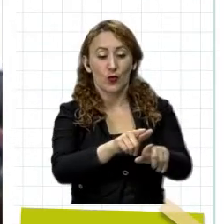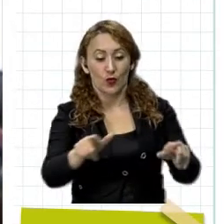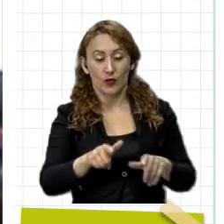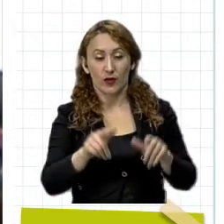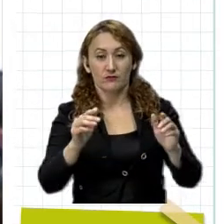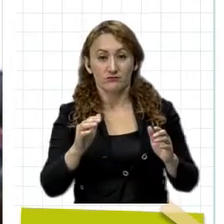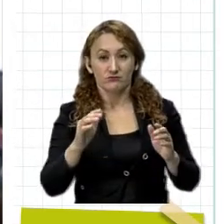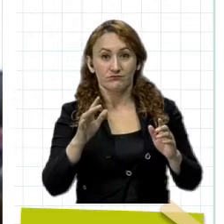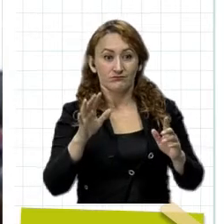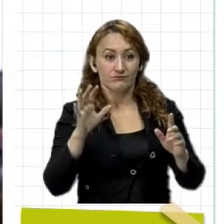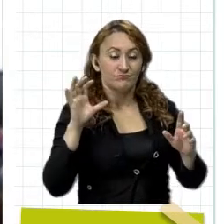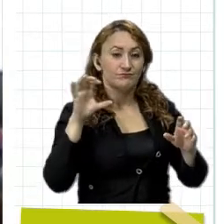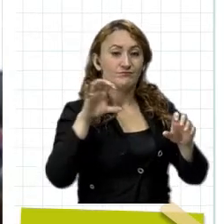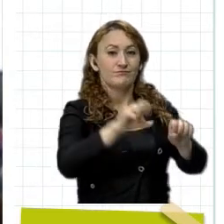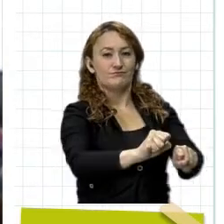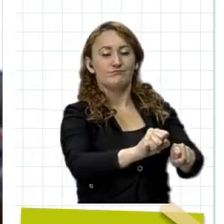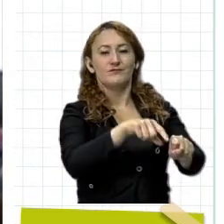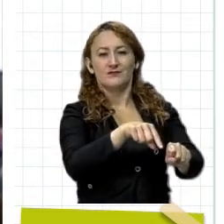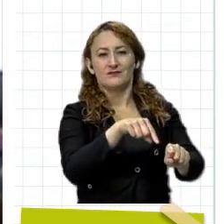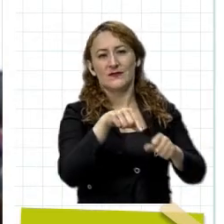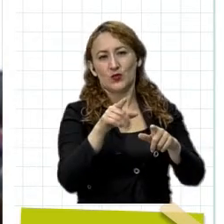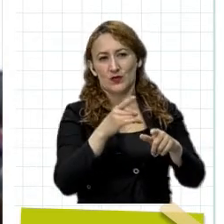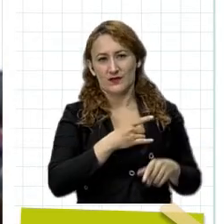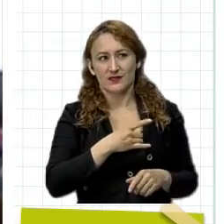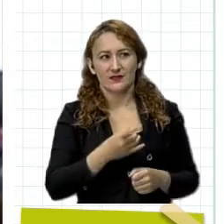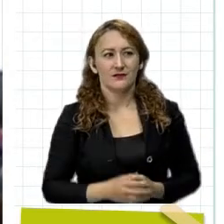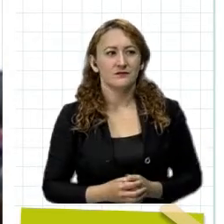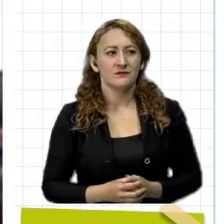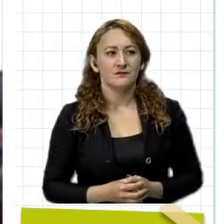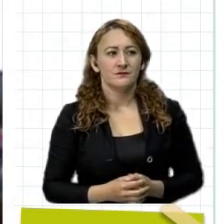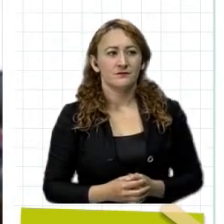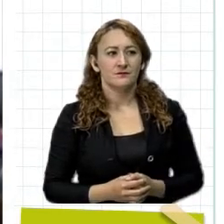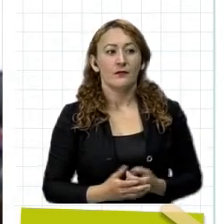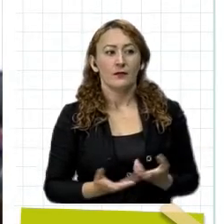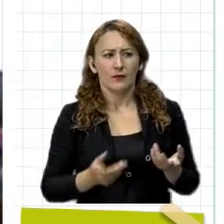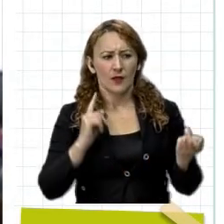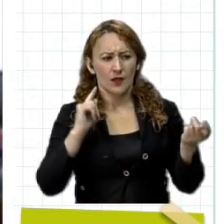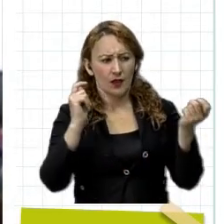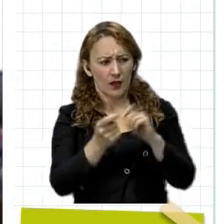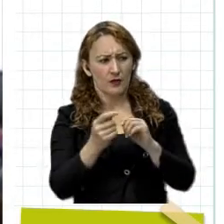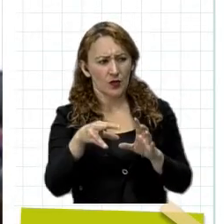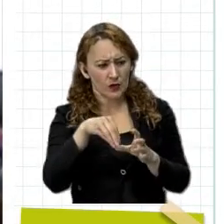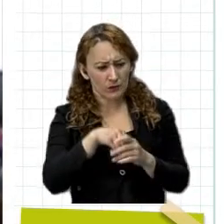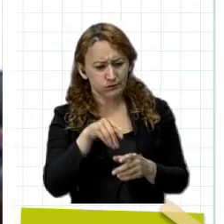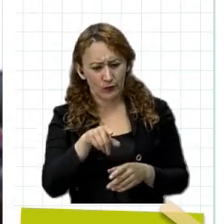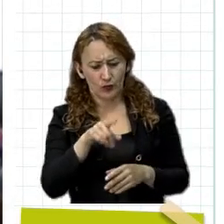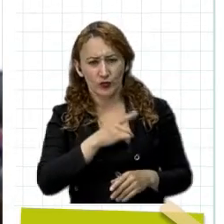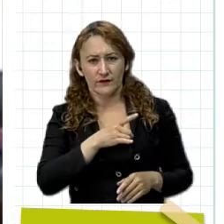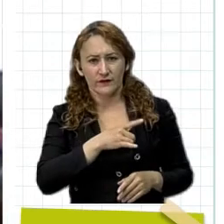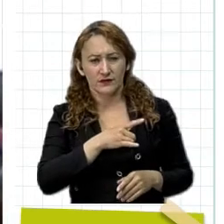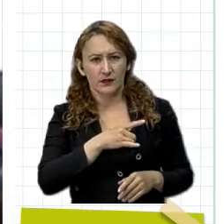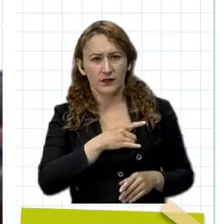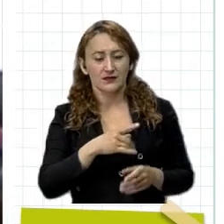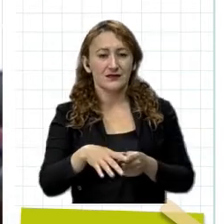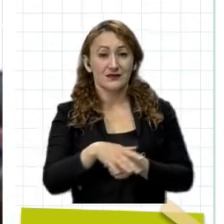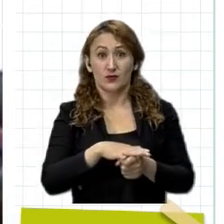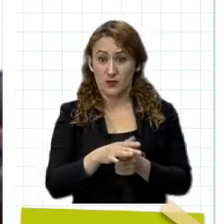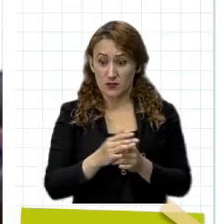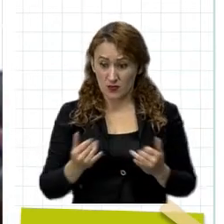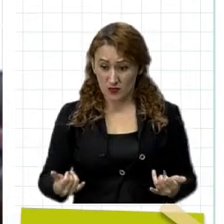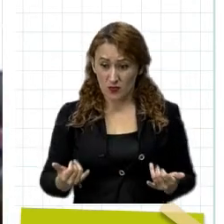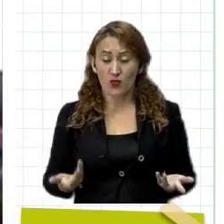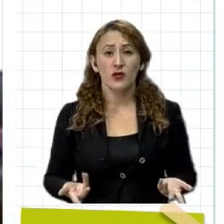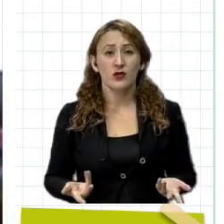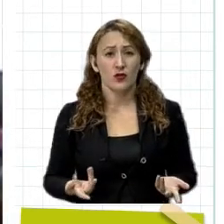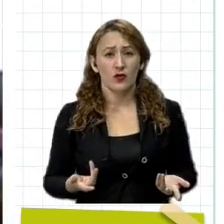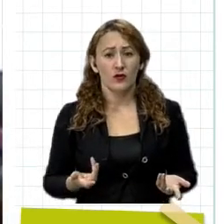pregrado. Según Castillo y Caicedo, a pesar de las reformas internas en las universidades, la situación actual de